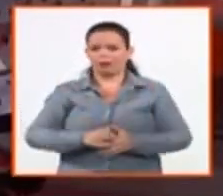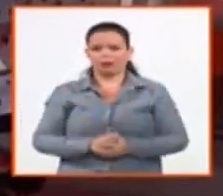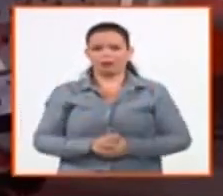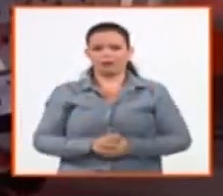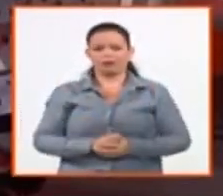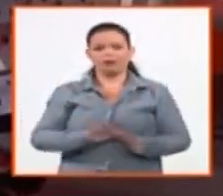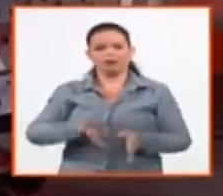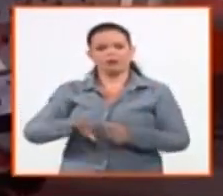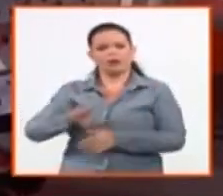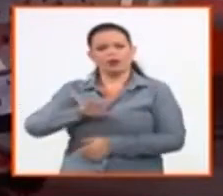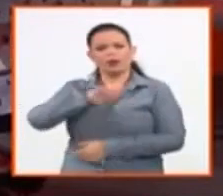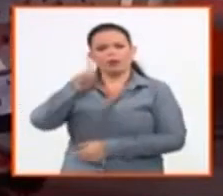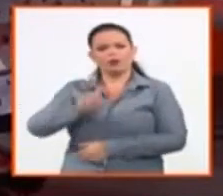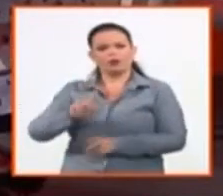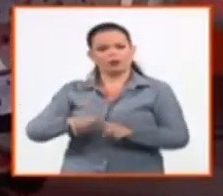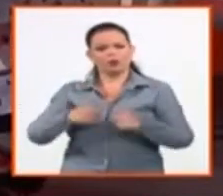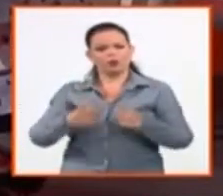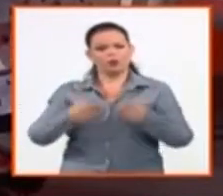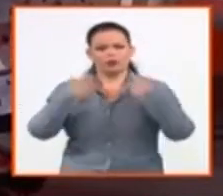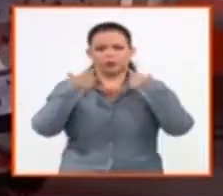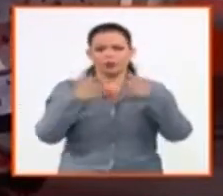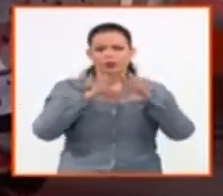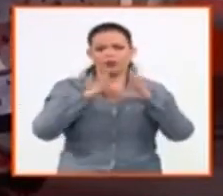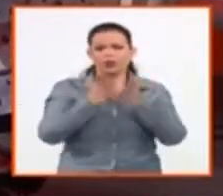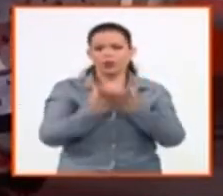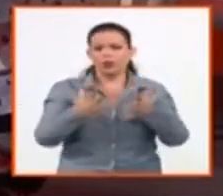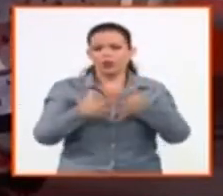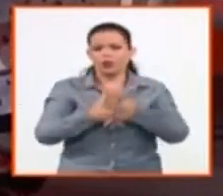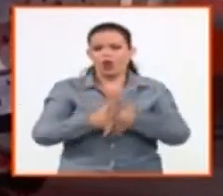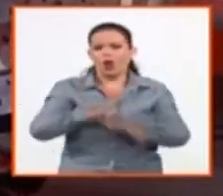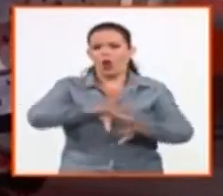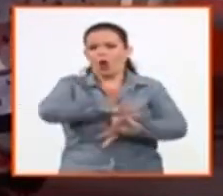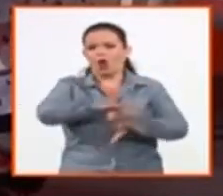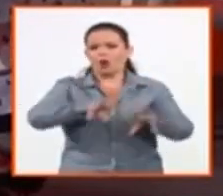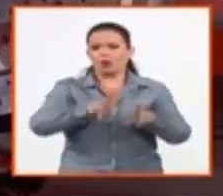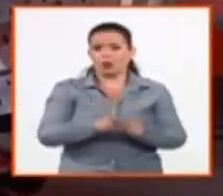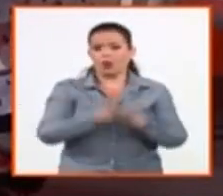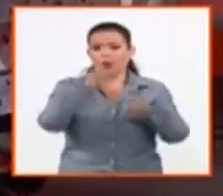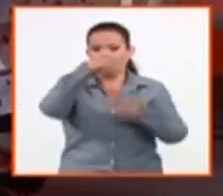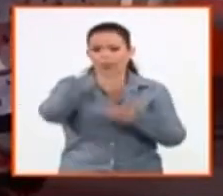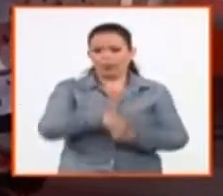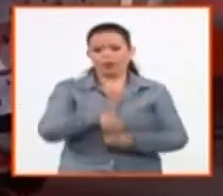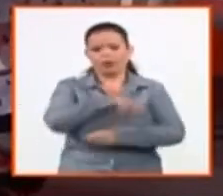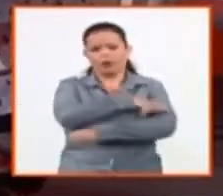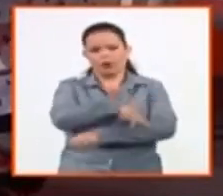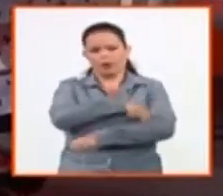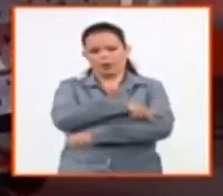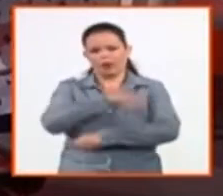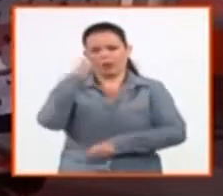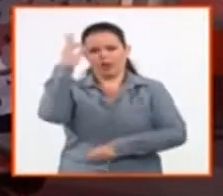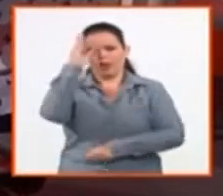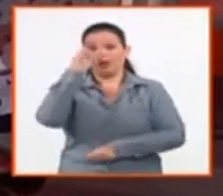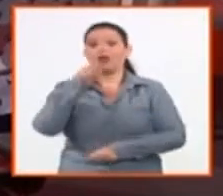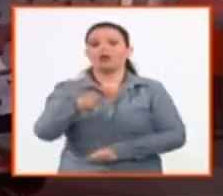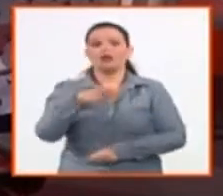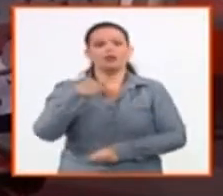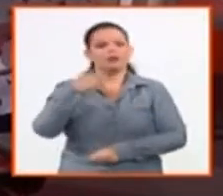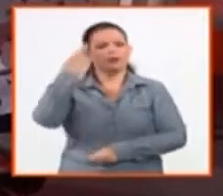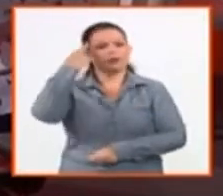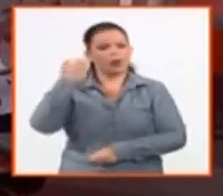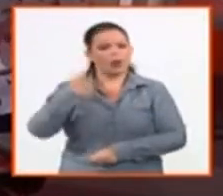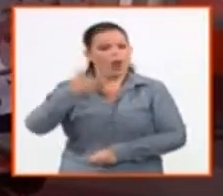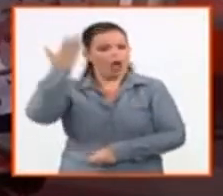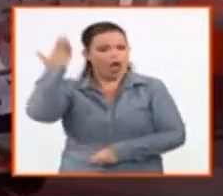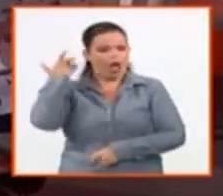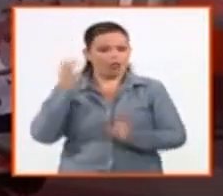respecto a la corrupción en ese país, y cómo eso de alguna manera, recuerdo, bueno, Enrique, cuando se incorpora en algún momento, recuerdo que lo habló en alguna